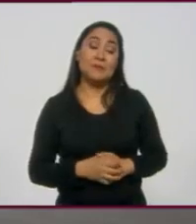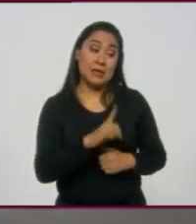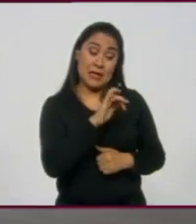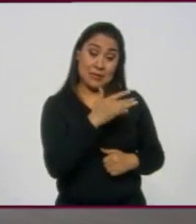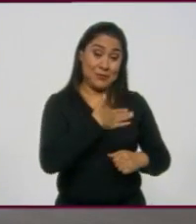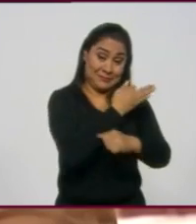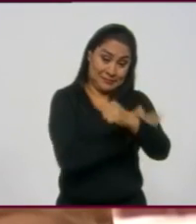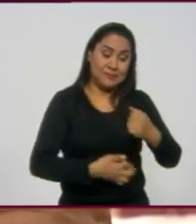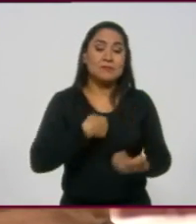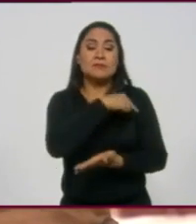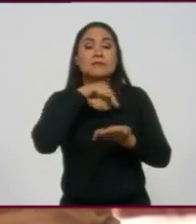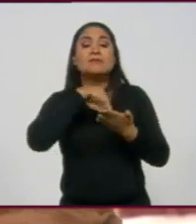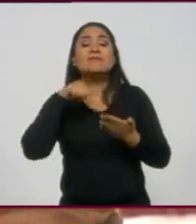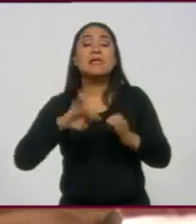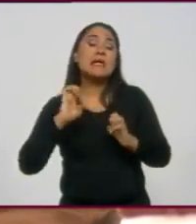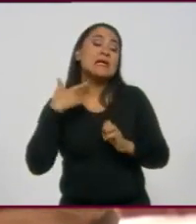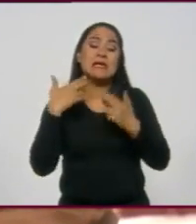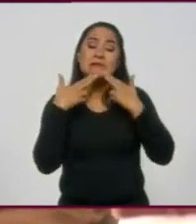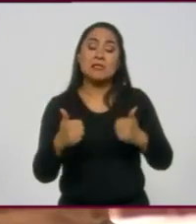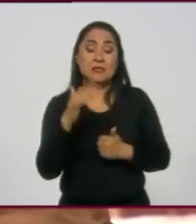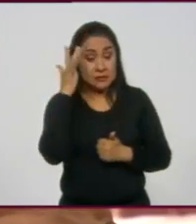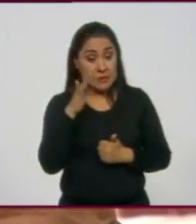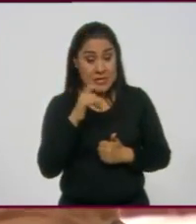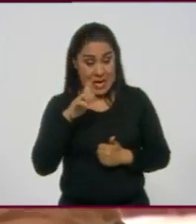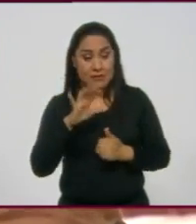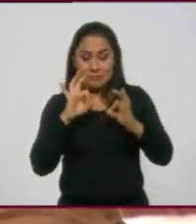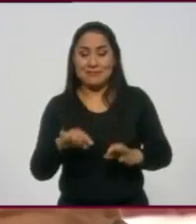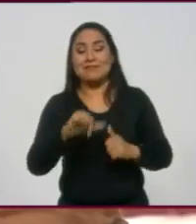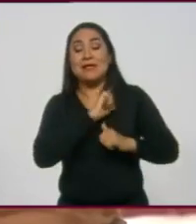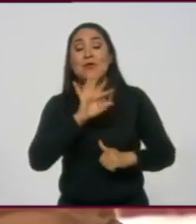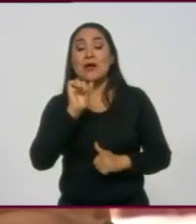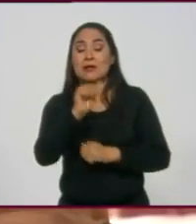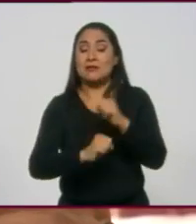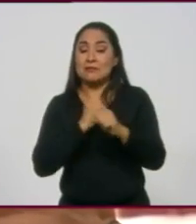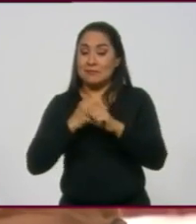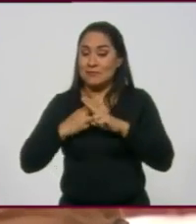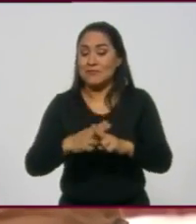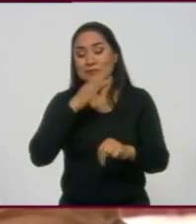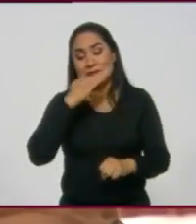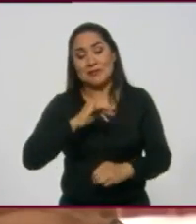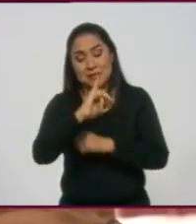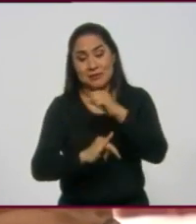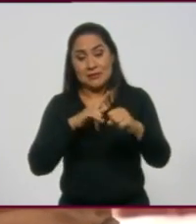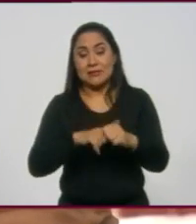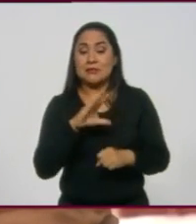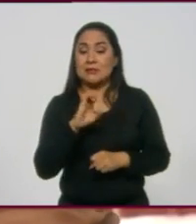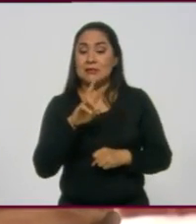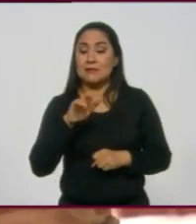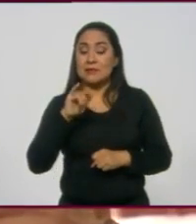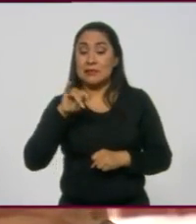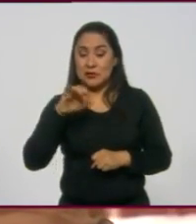Leti, buenas tardes. Transmitimos desde la exhacienda San Gabriel de Barrera, una de las sedes de la 46ª edición del Festival Internacional